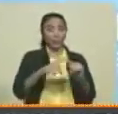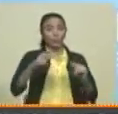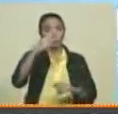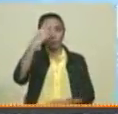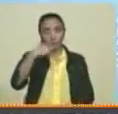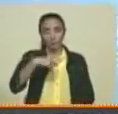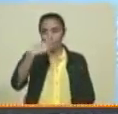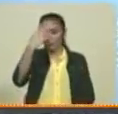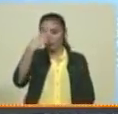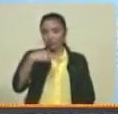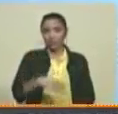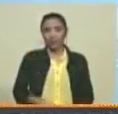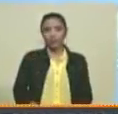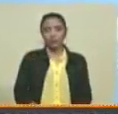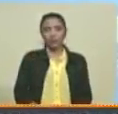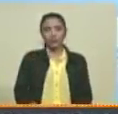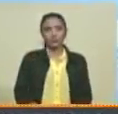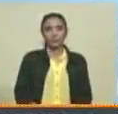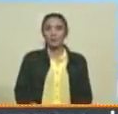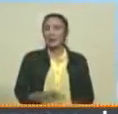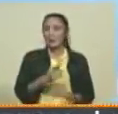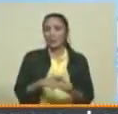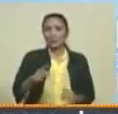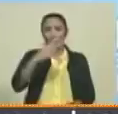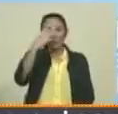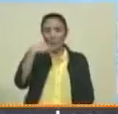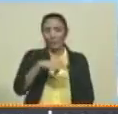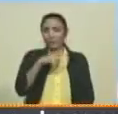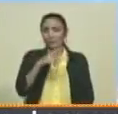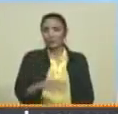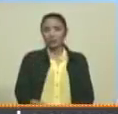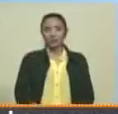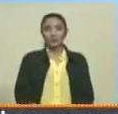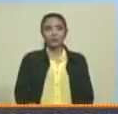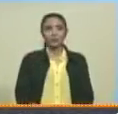pobreza. Eso es miseria, miseria.